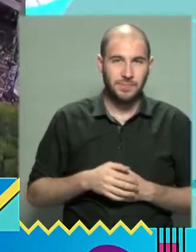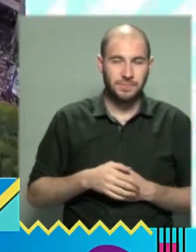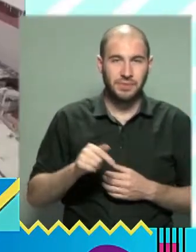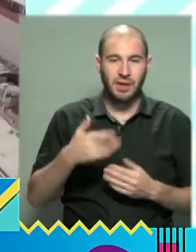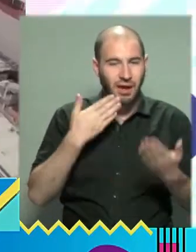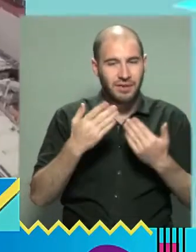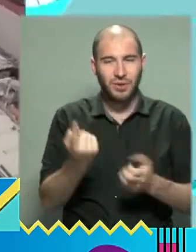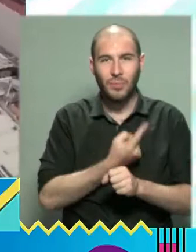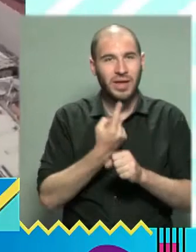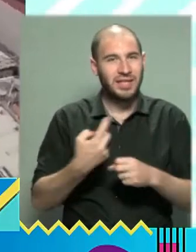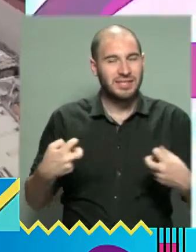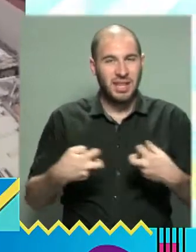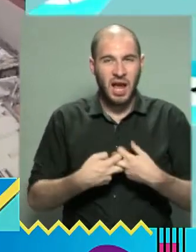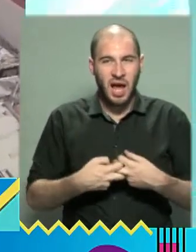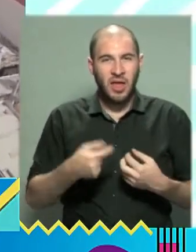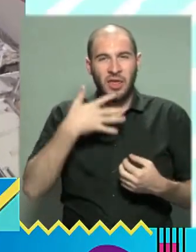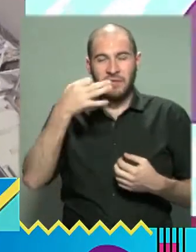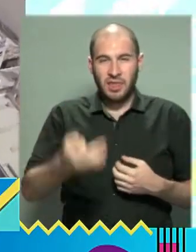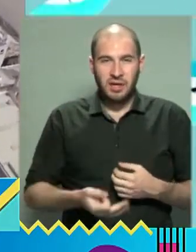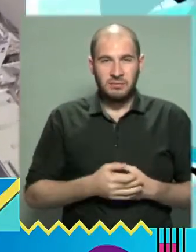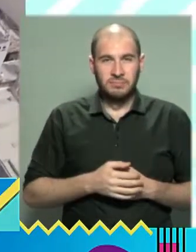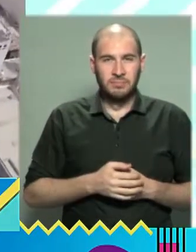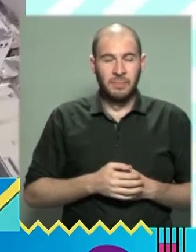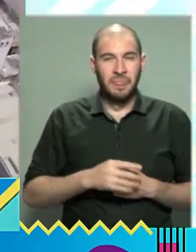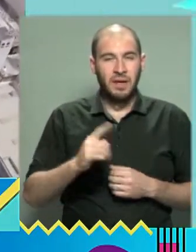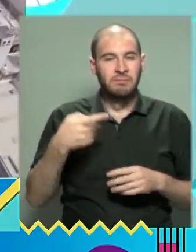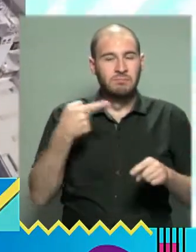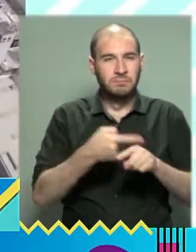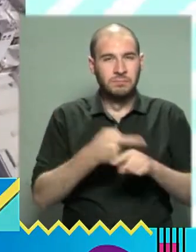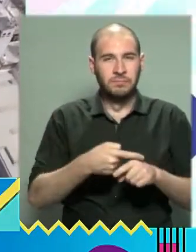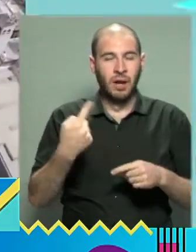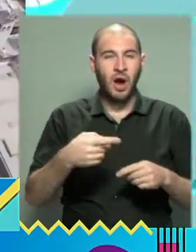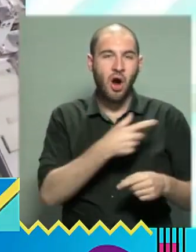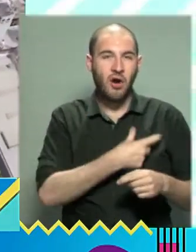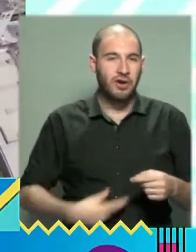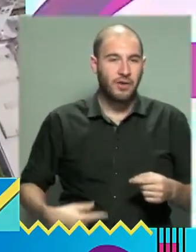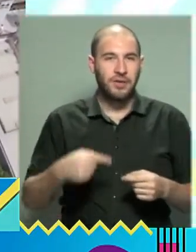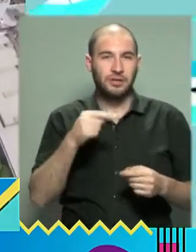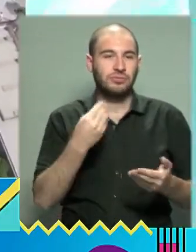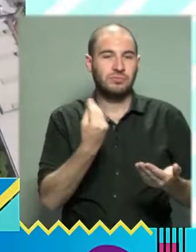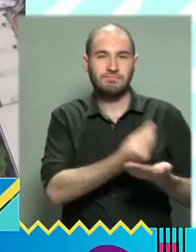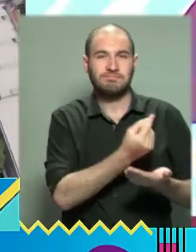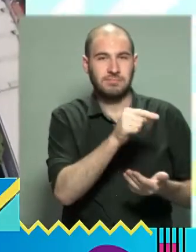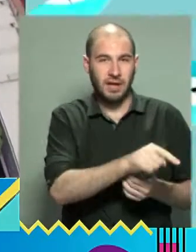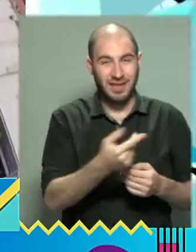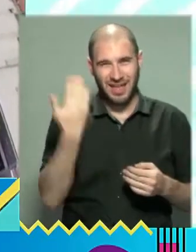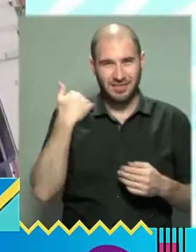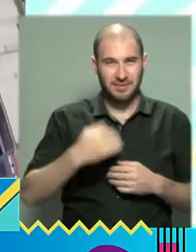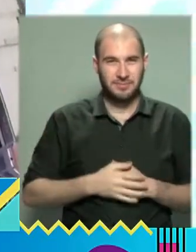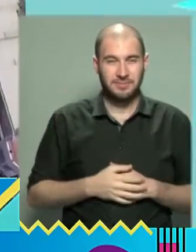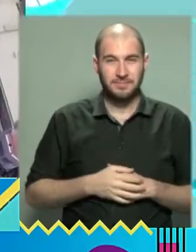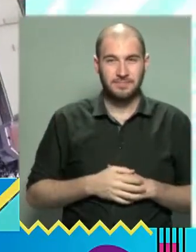podía hablar de un sindicalismo real que pudiese protestar contra el gobierno de turno desde aquel